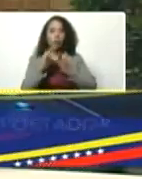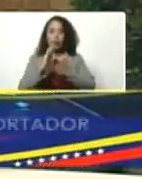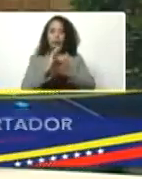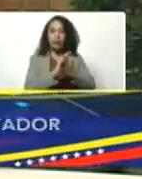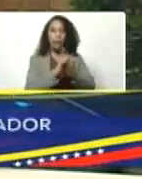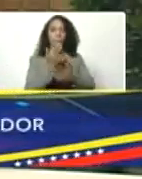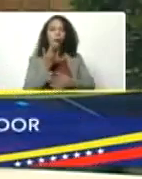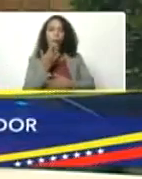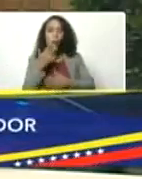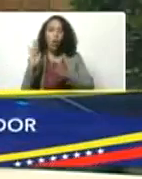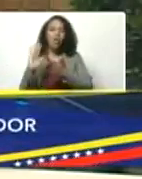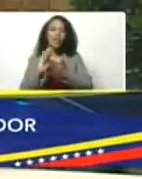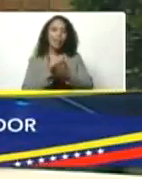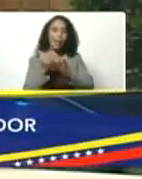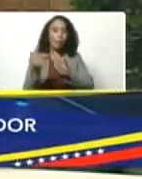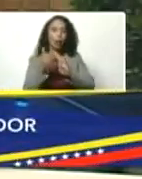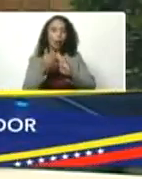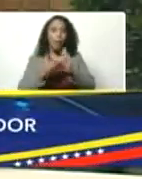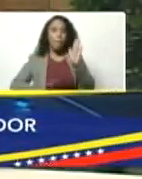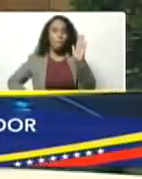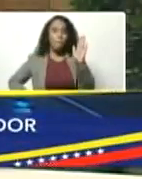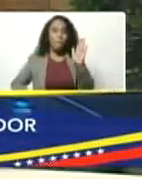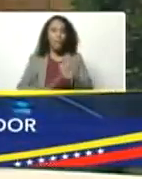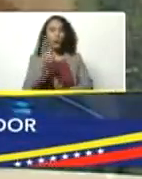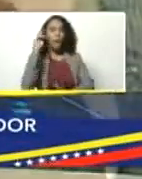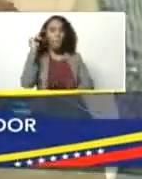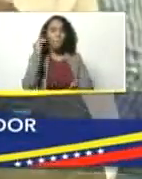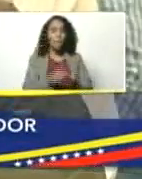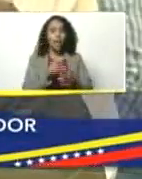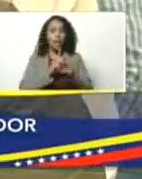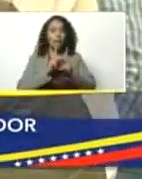Venezuela despegaría a